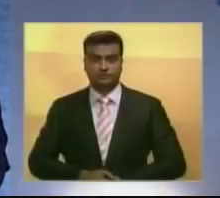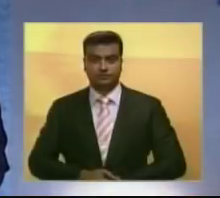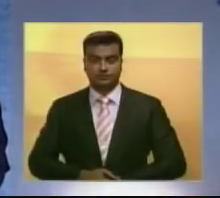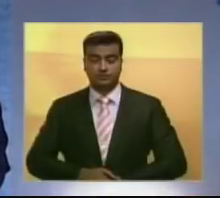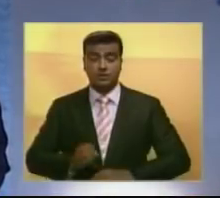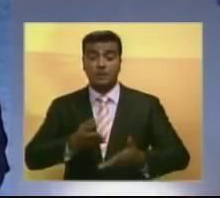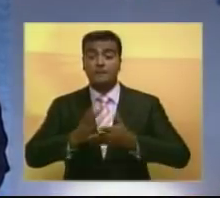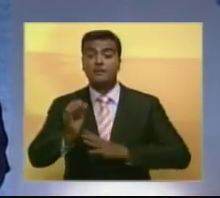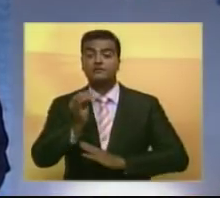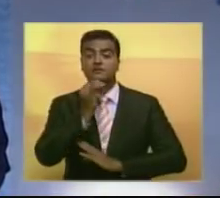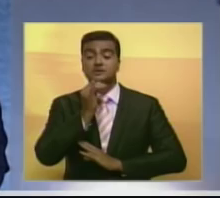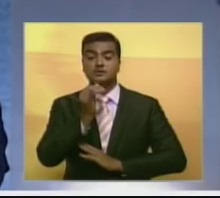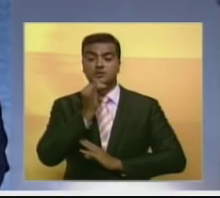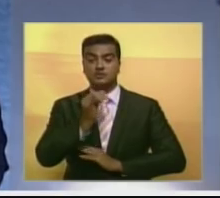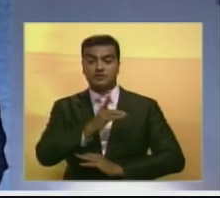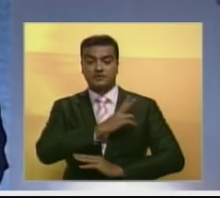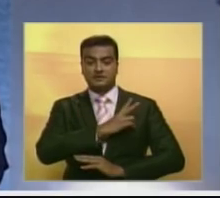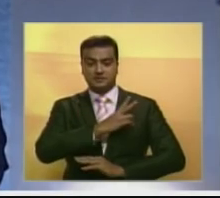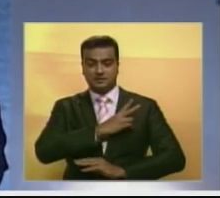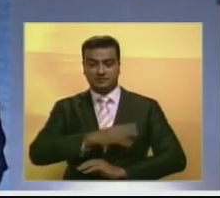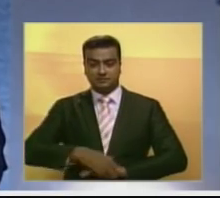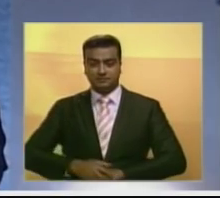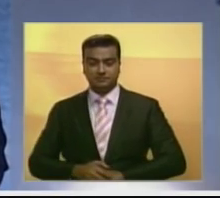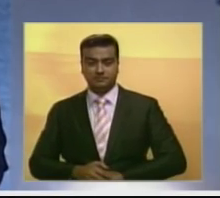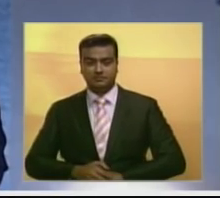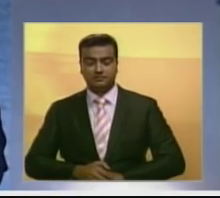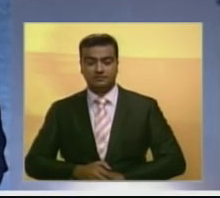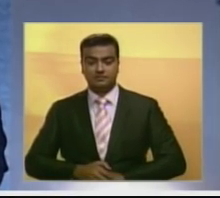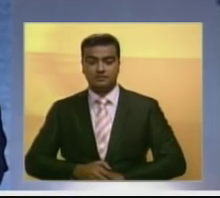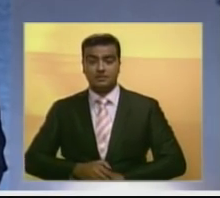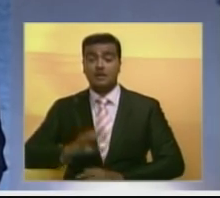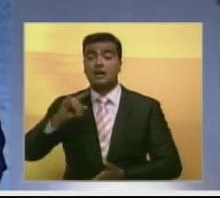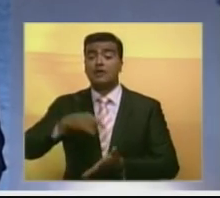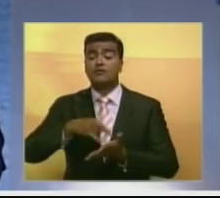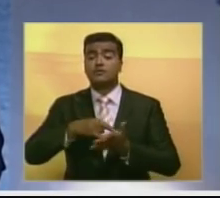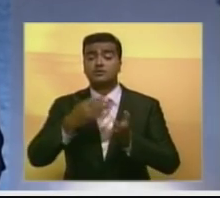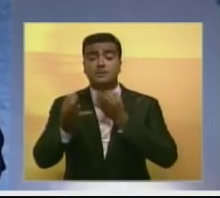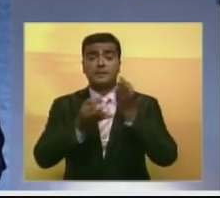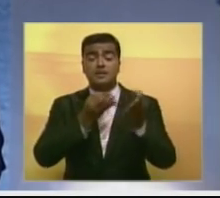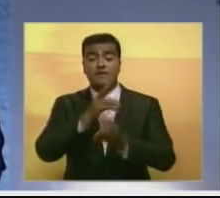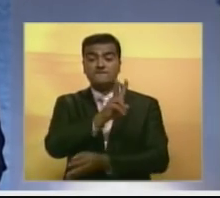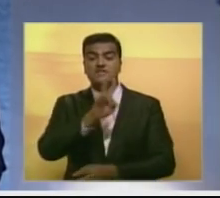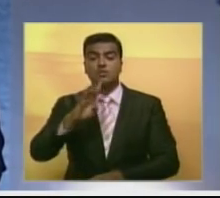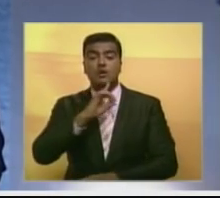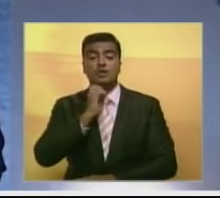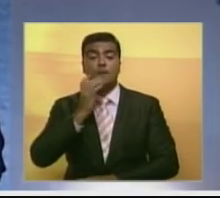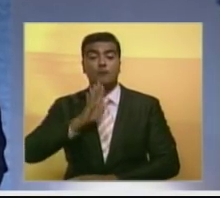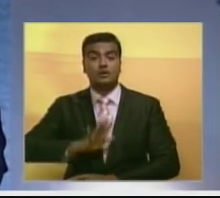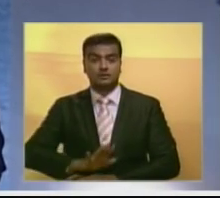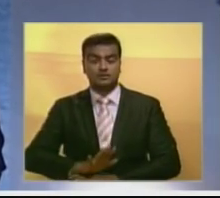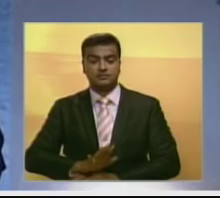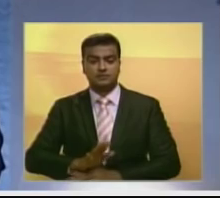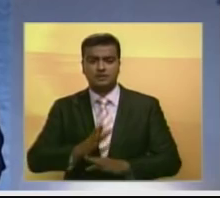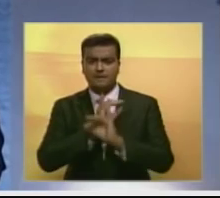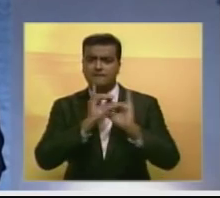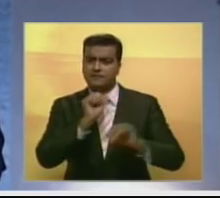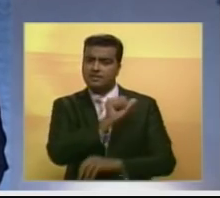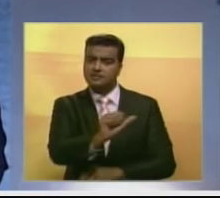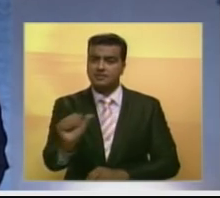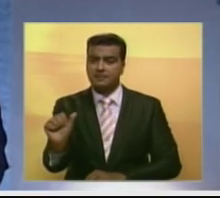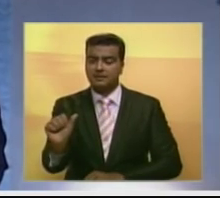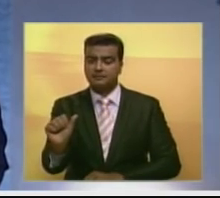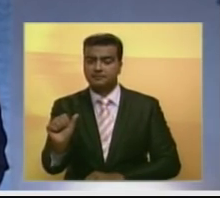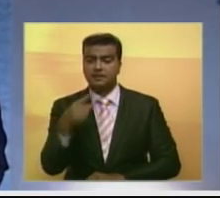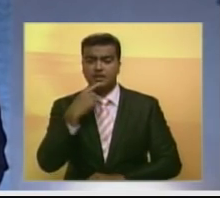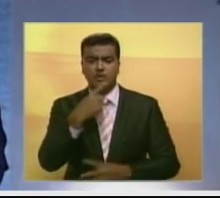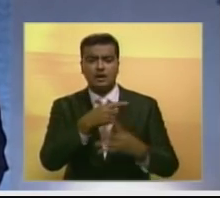Continuamos con más información en su noticiero Venevisión. En el estado Carabobo fueron registradas 24 muertes violentas durante este fin de semana.